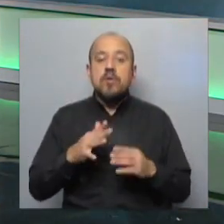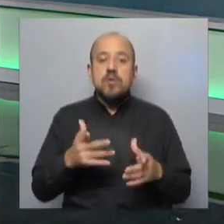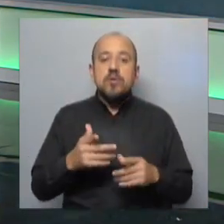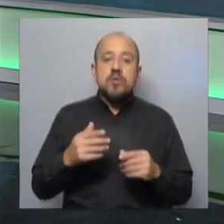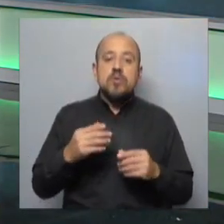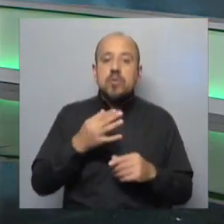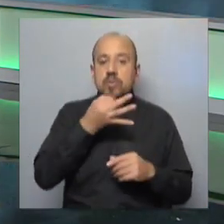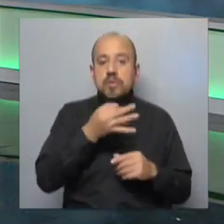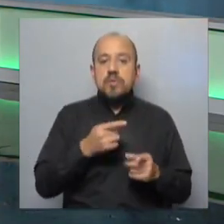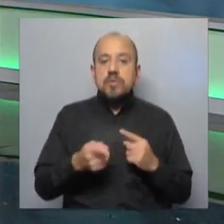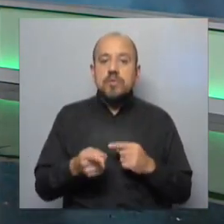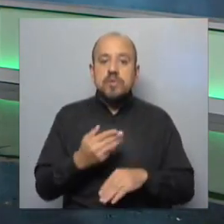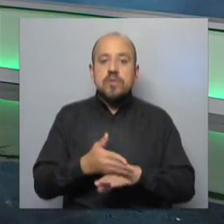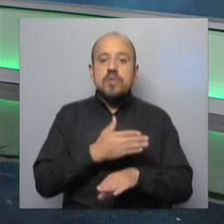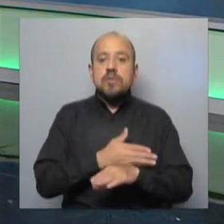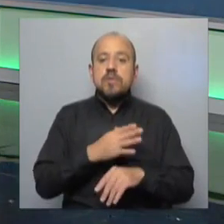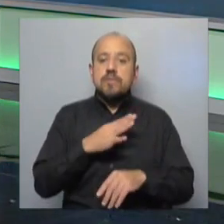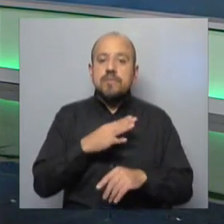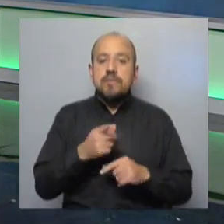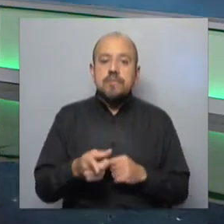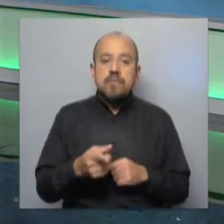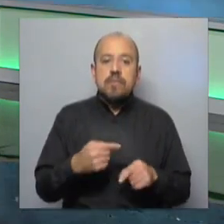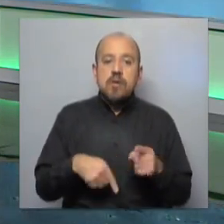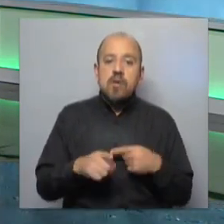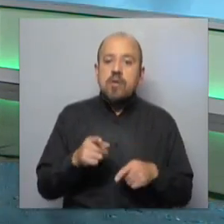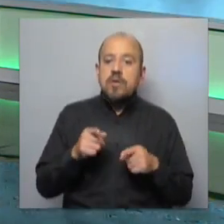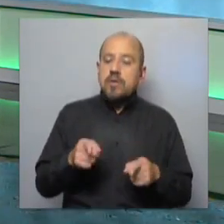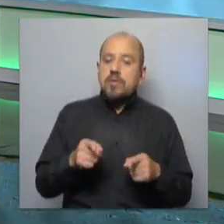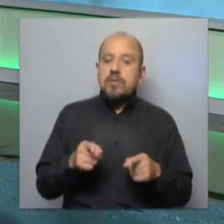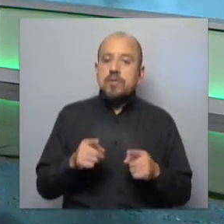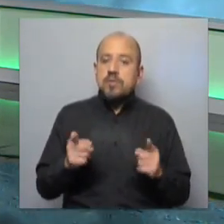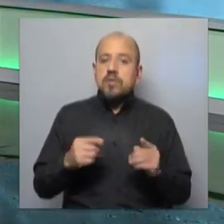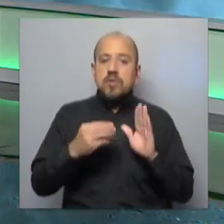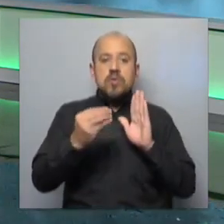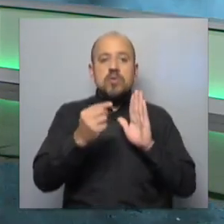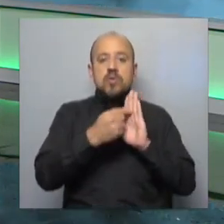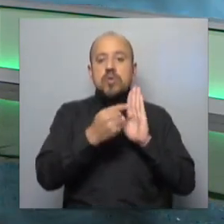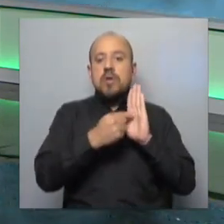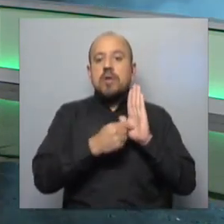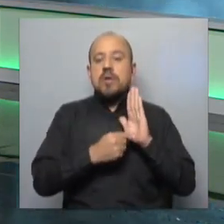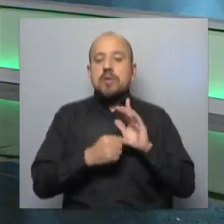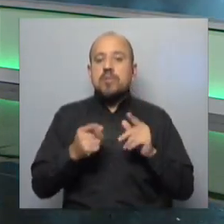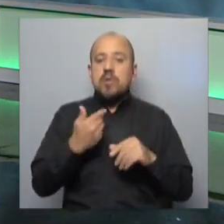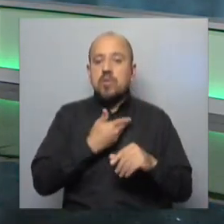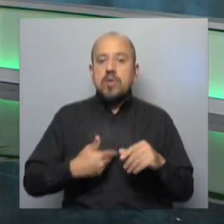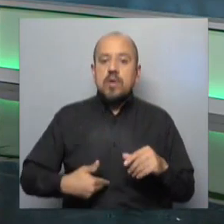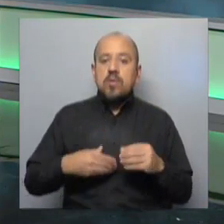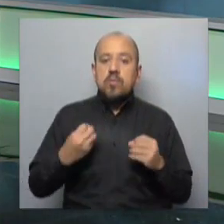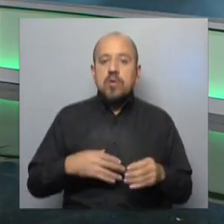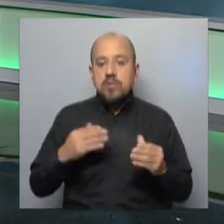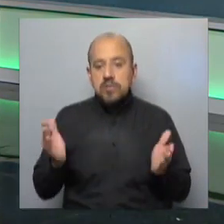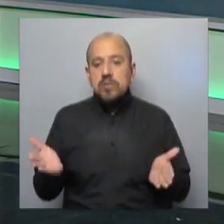ambientalistas como decíamos antes destacan que esto no es una agenda prioritaria para el gobierno porque se sigue impulsando